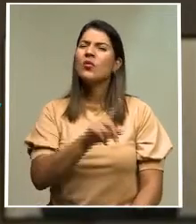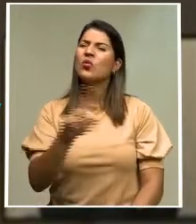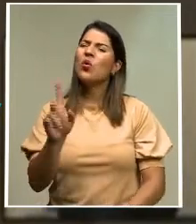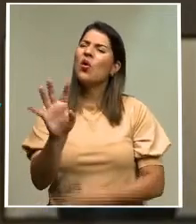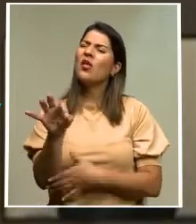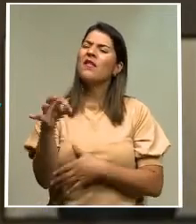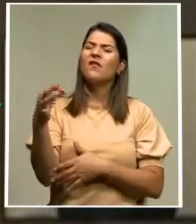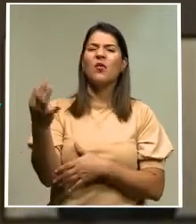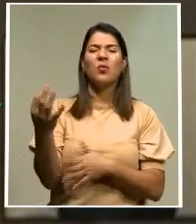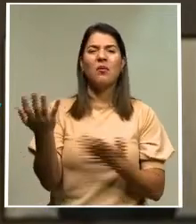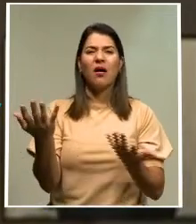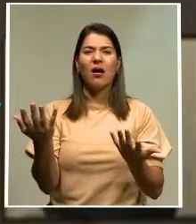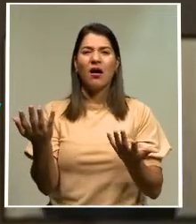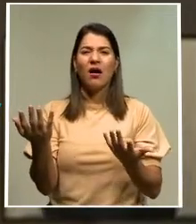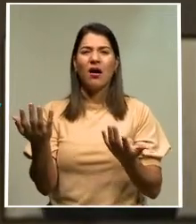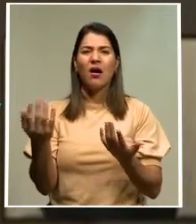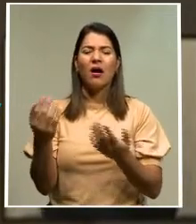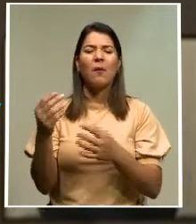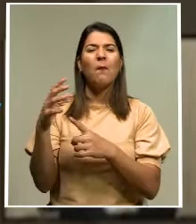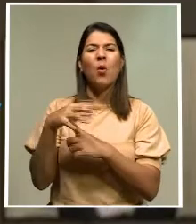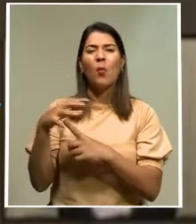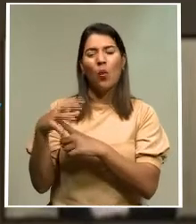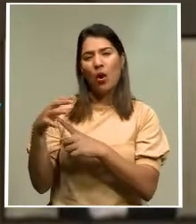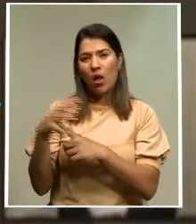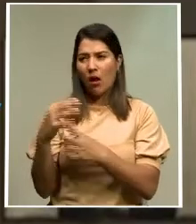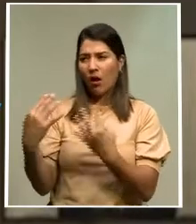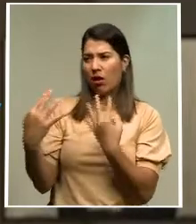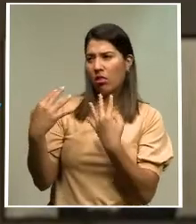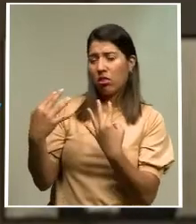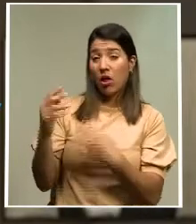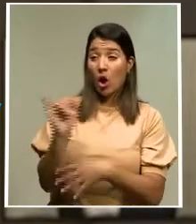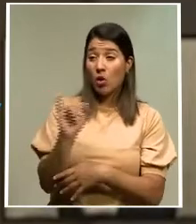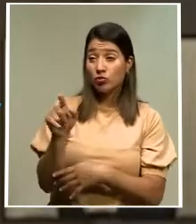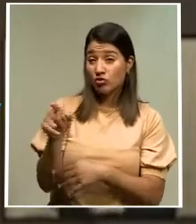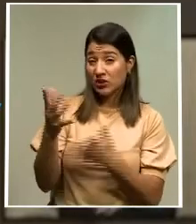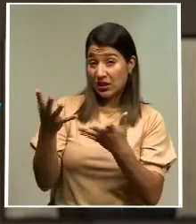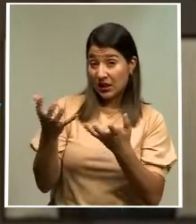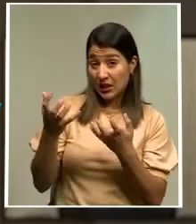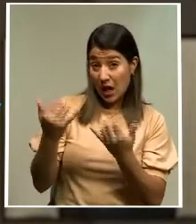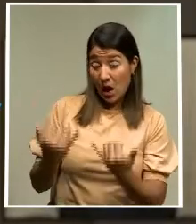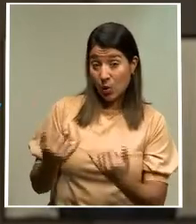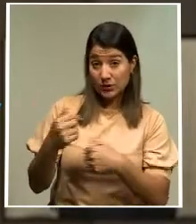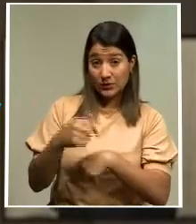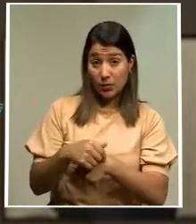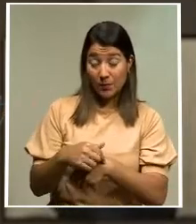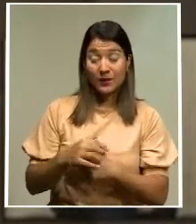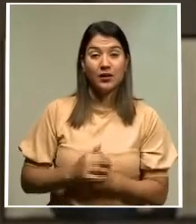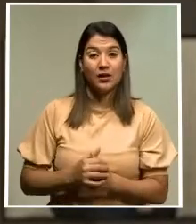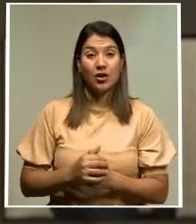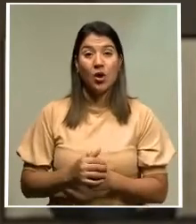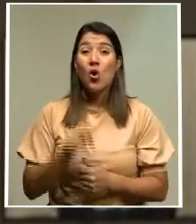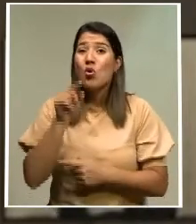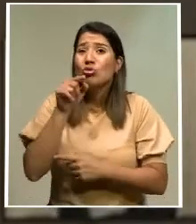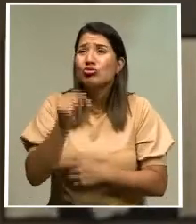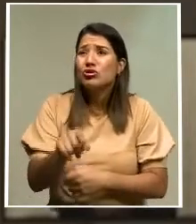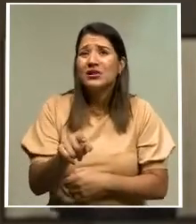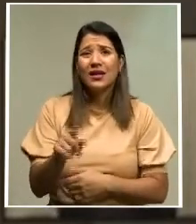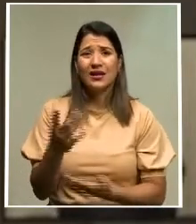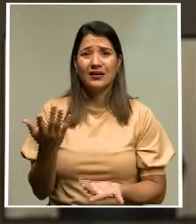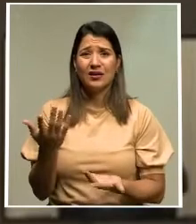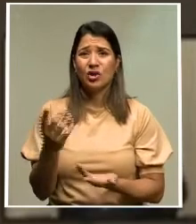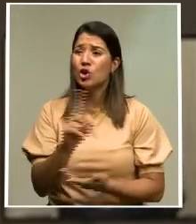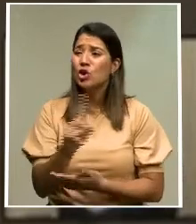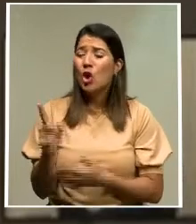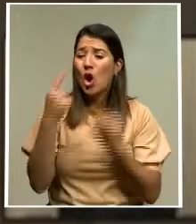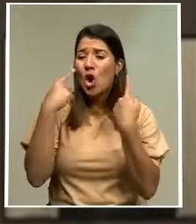popular que su persona está realizando en este momento. Usted no se pone de acuerdo ni con su propio